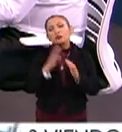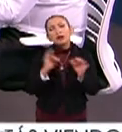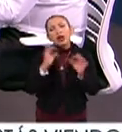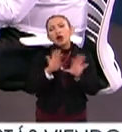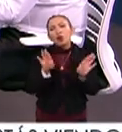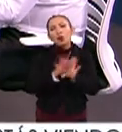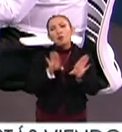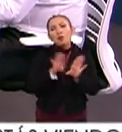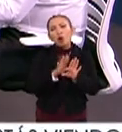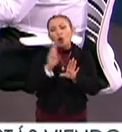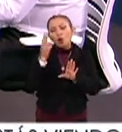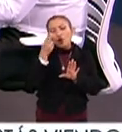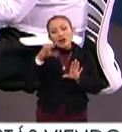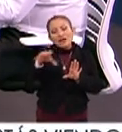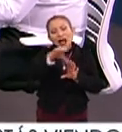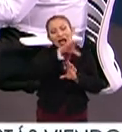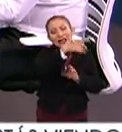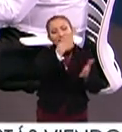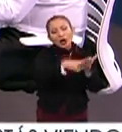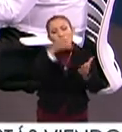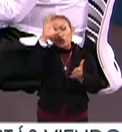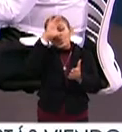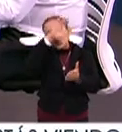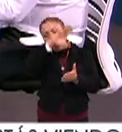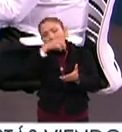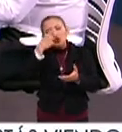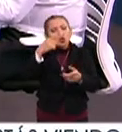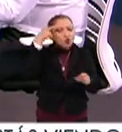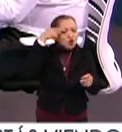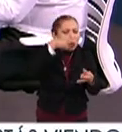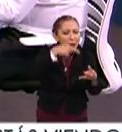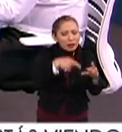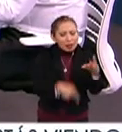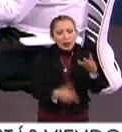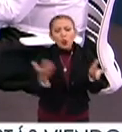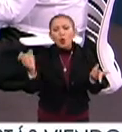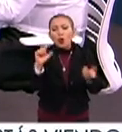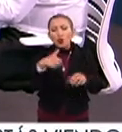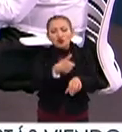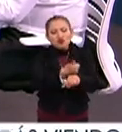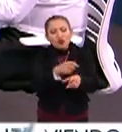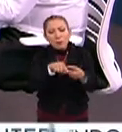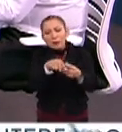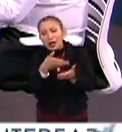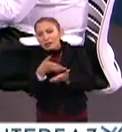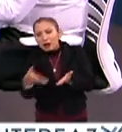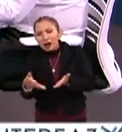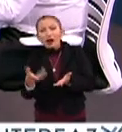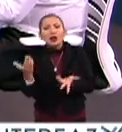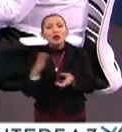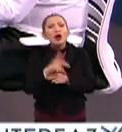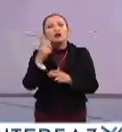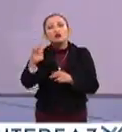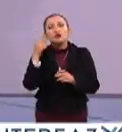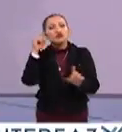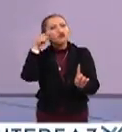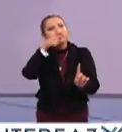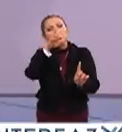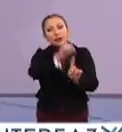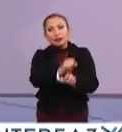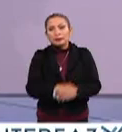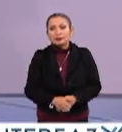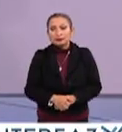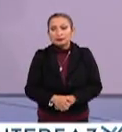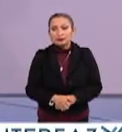platicara sobre estas universidades interculturales, cuáles son sus objetivos, cuándo se crearon y precisamente cuáles son sus metas. Claro que